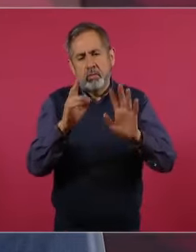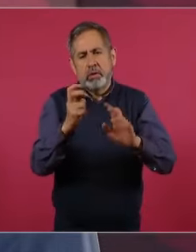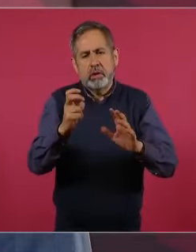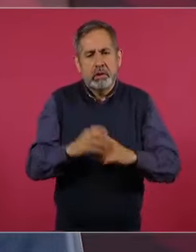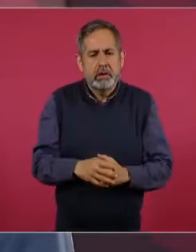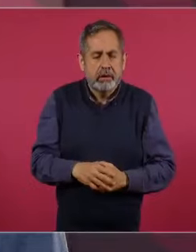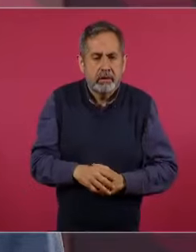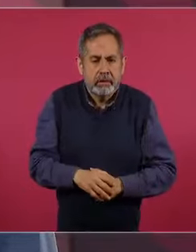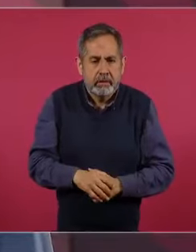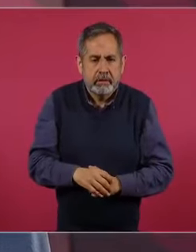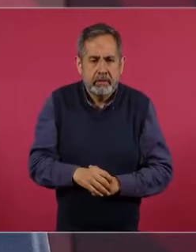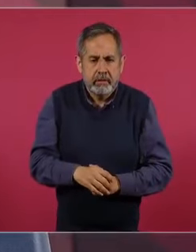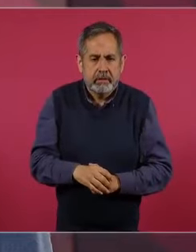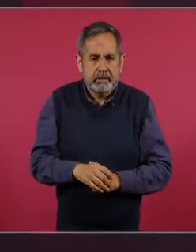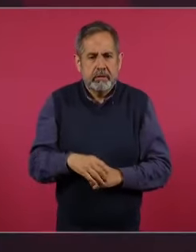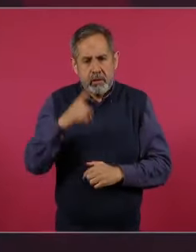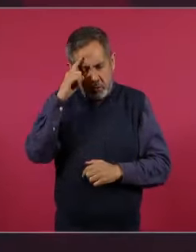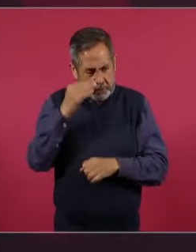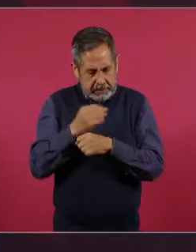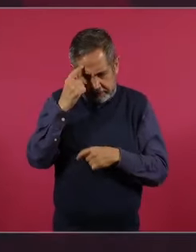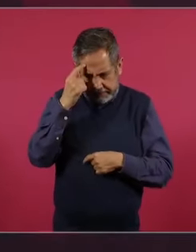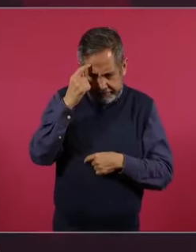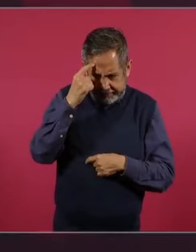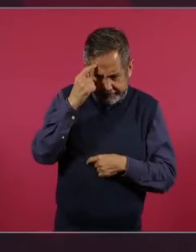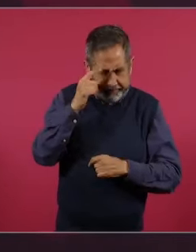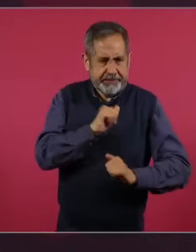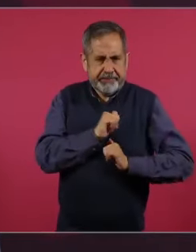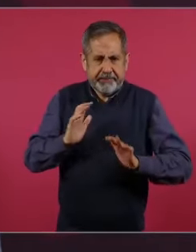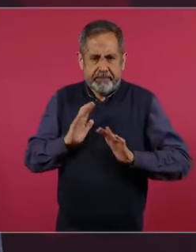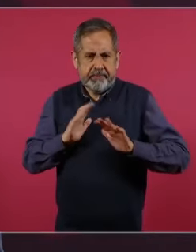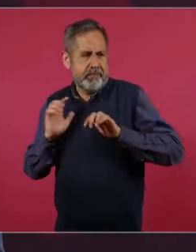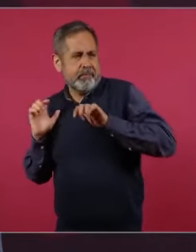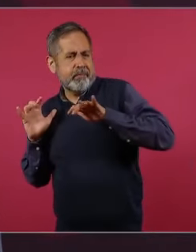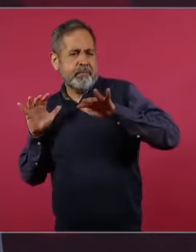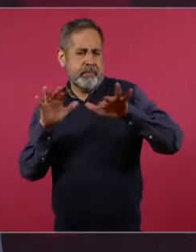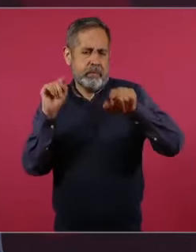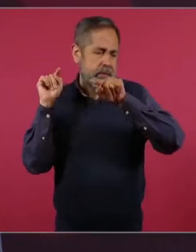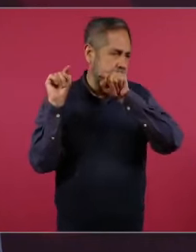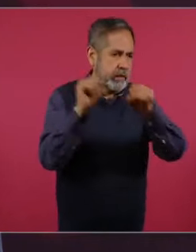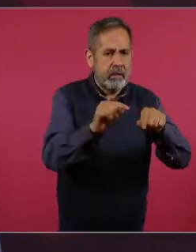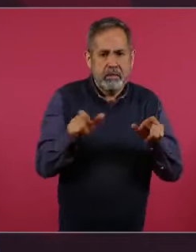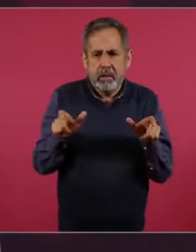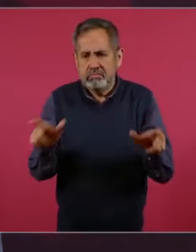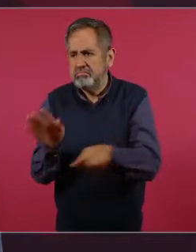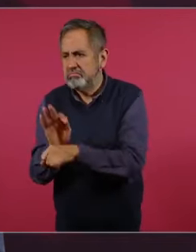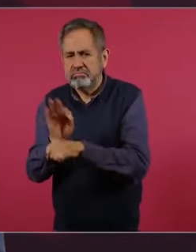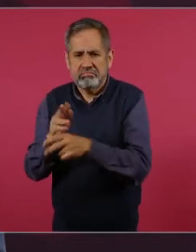hay una movilización de las Fuerzas Armadas para proteger a la